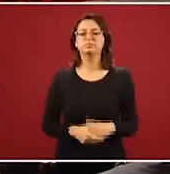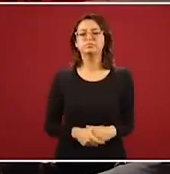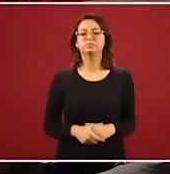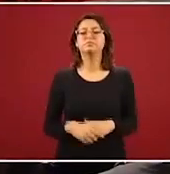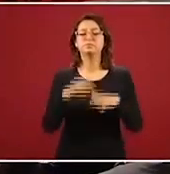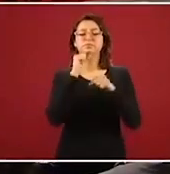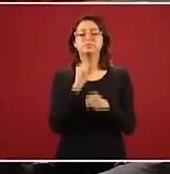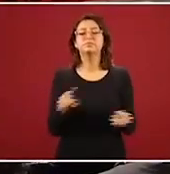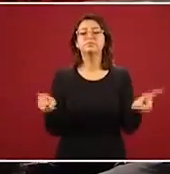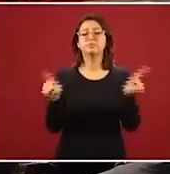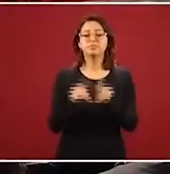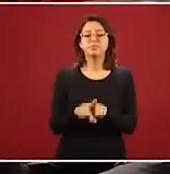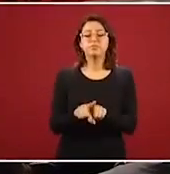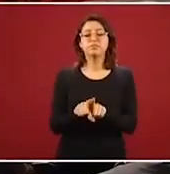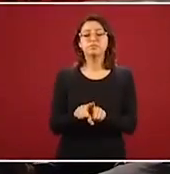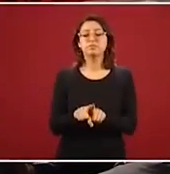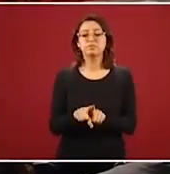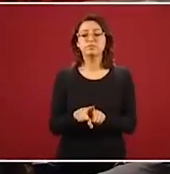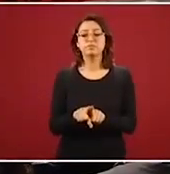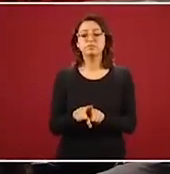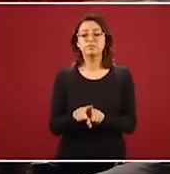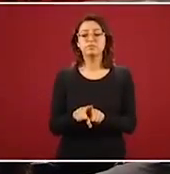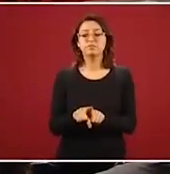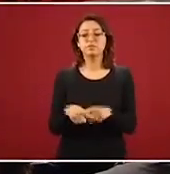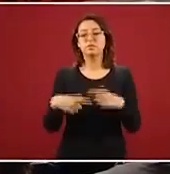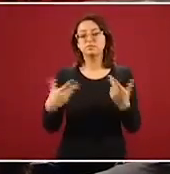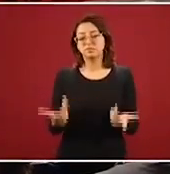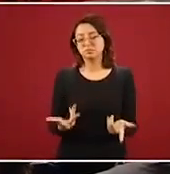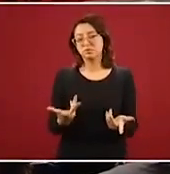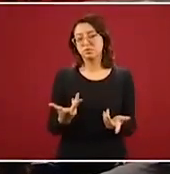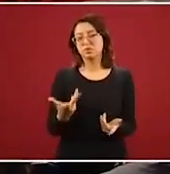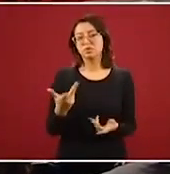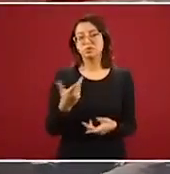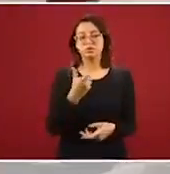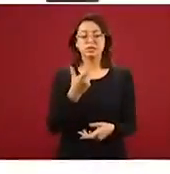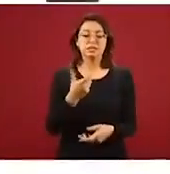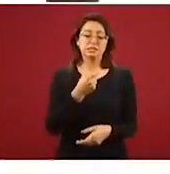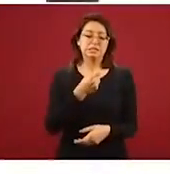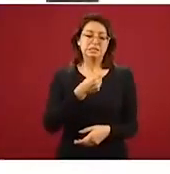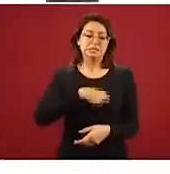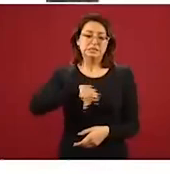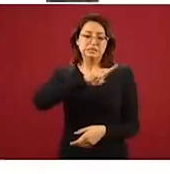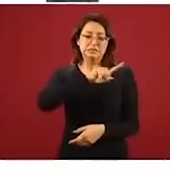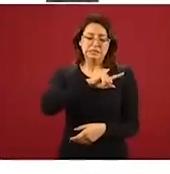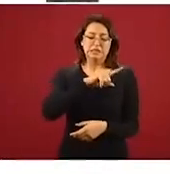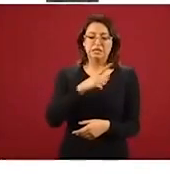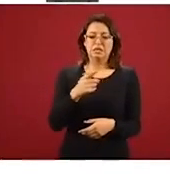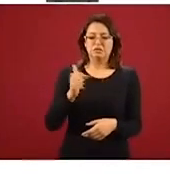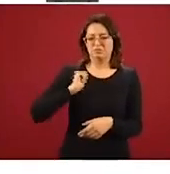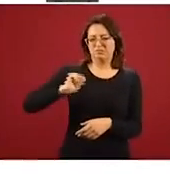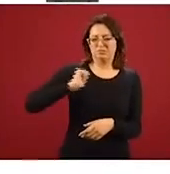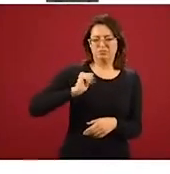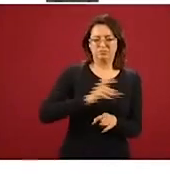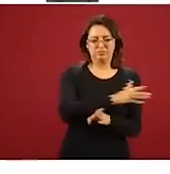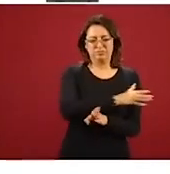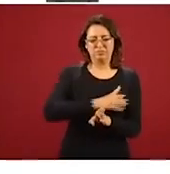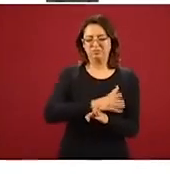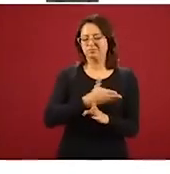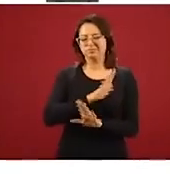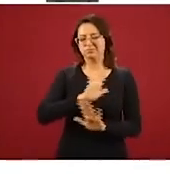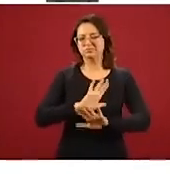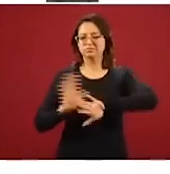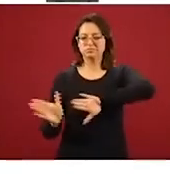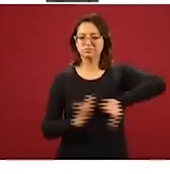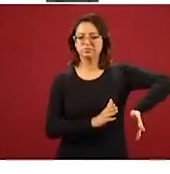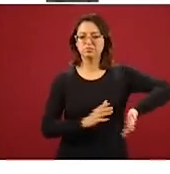viejo modelo de financiamiento de la salud, ahora para el modelo de salud para el bienestar, estamos